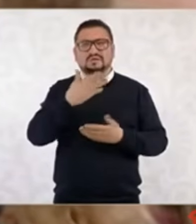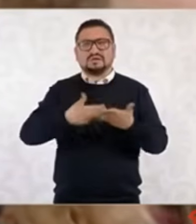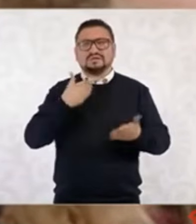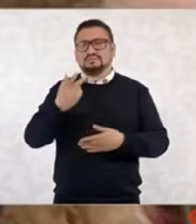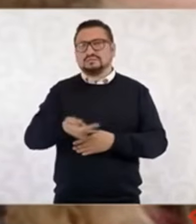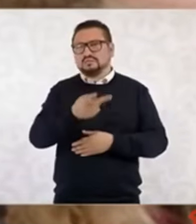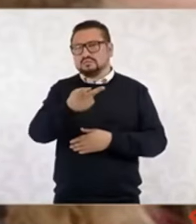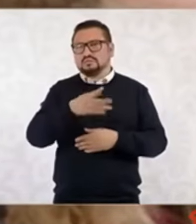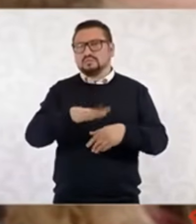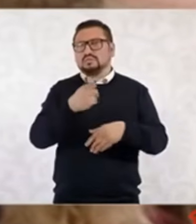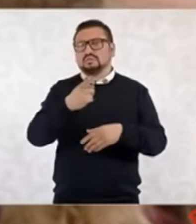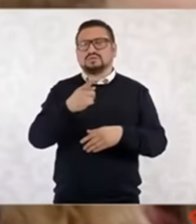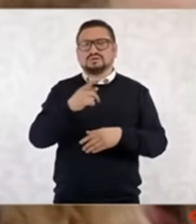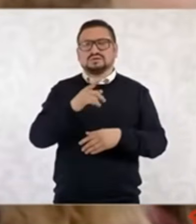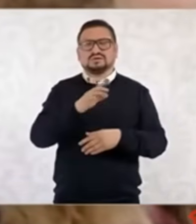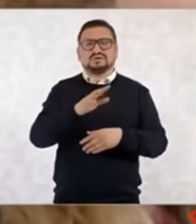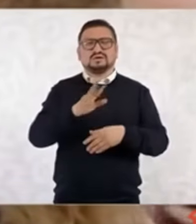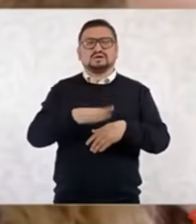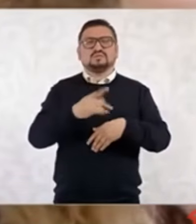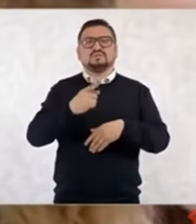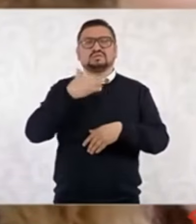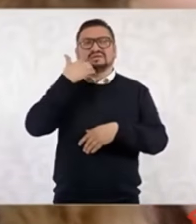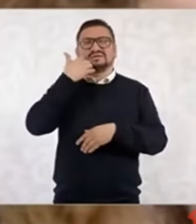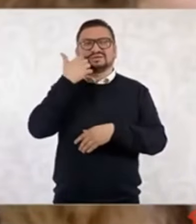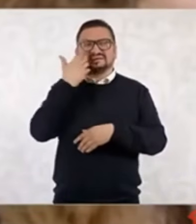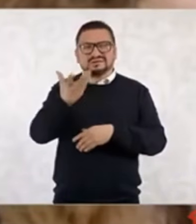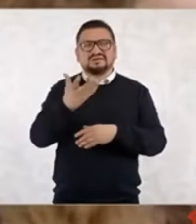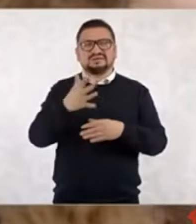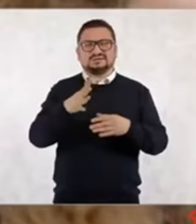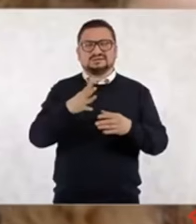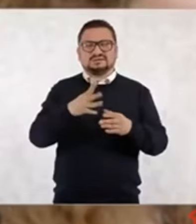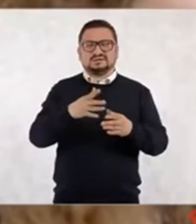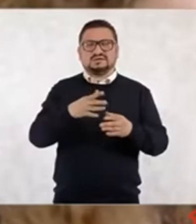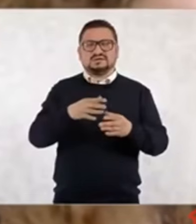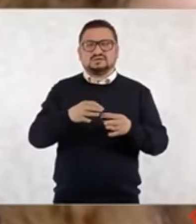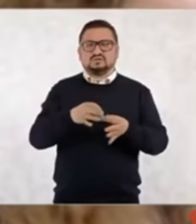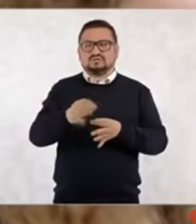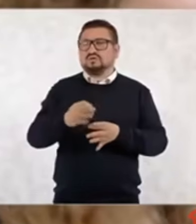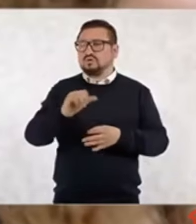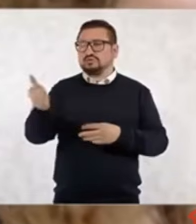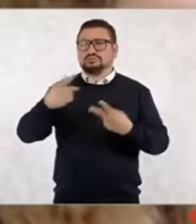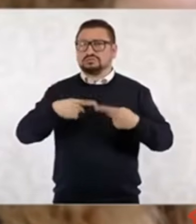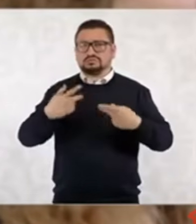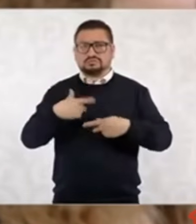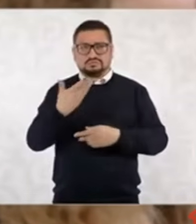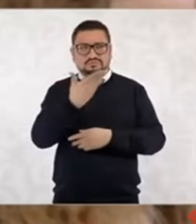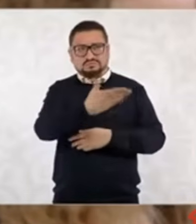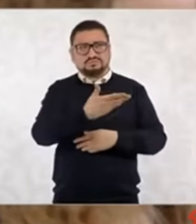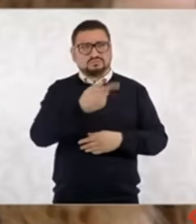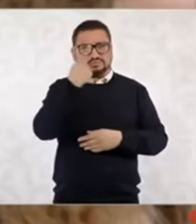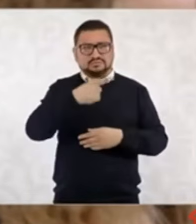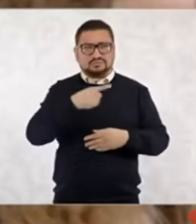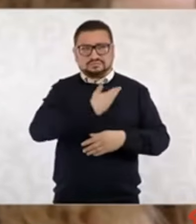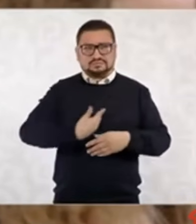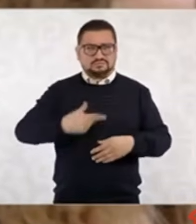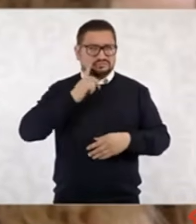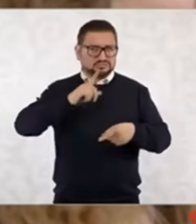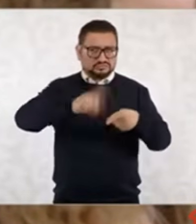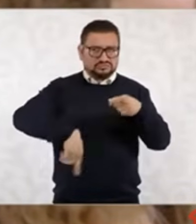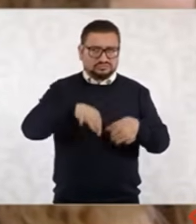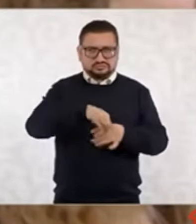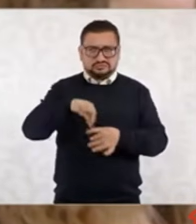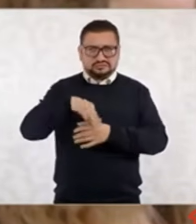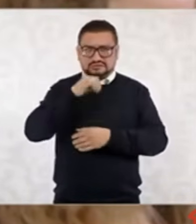¿por qué adelantarla o por qué pretendió adelantarla? Si no hay nadie que pida en este momento su revocación, no